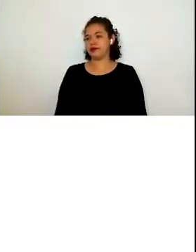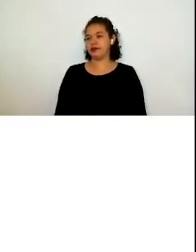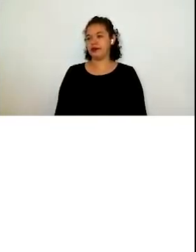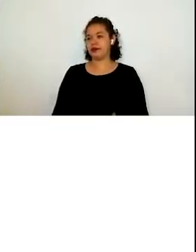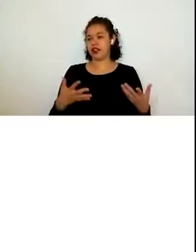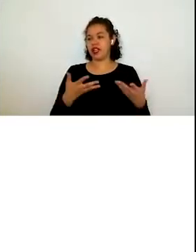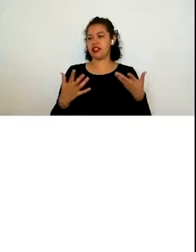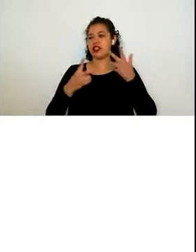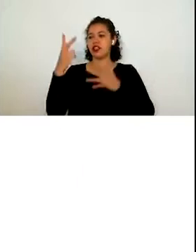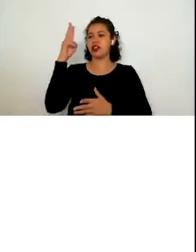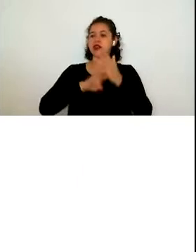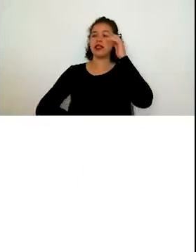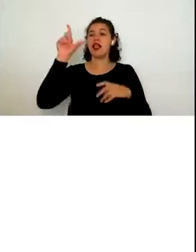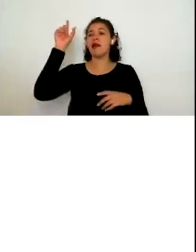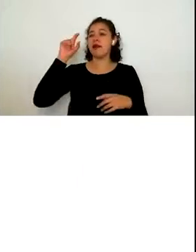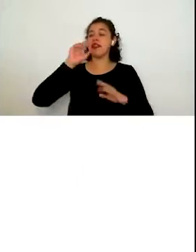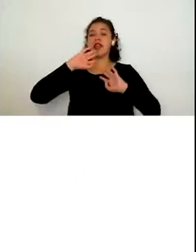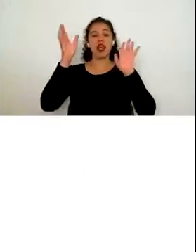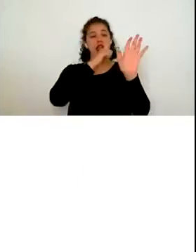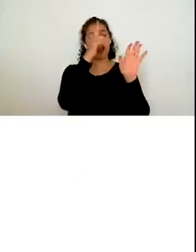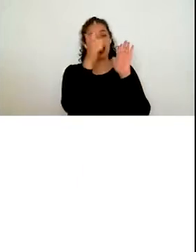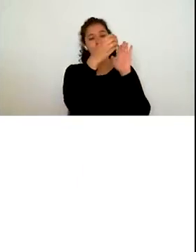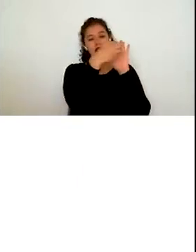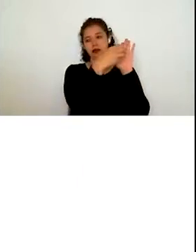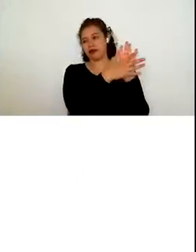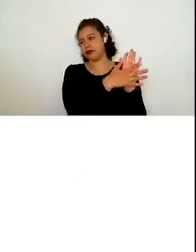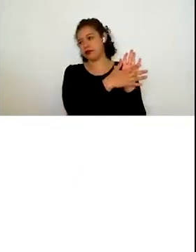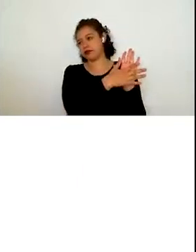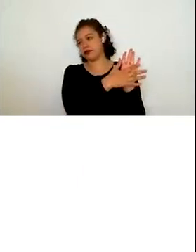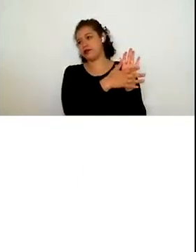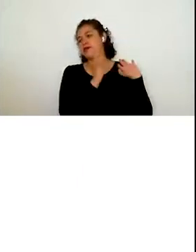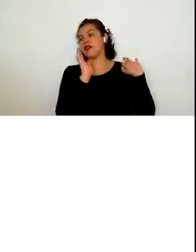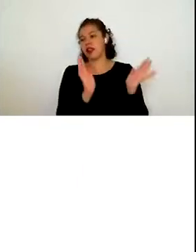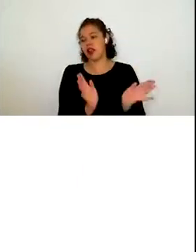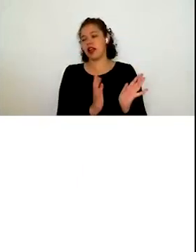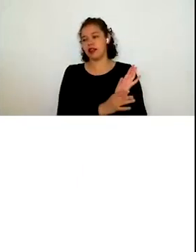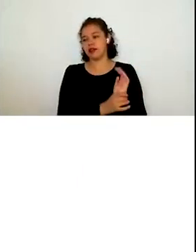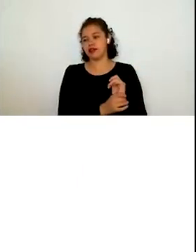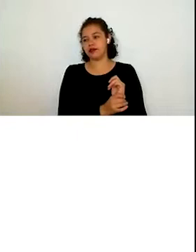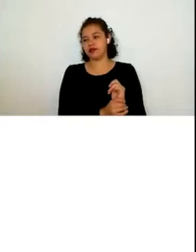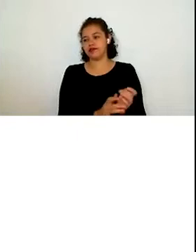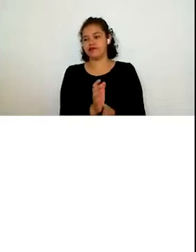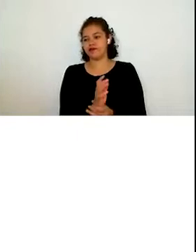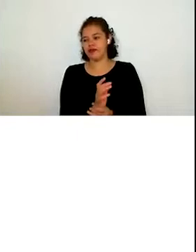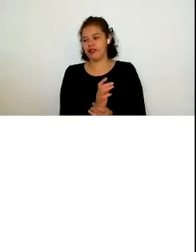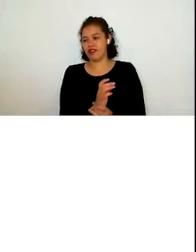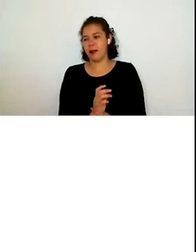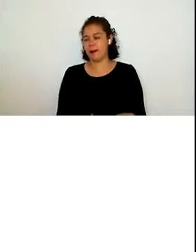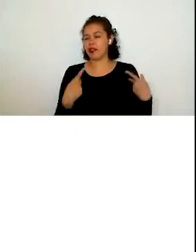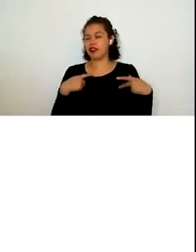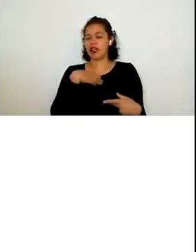año 2020. Entonces, las personas que van a formar parte del patronato tienen que